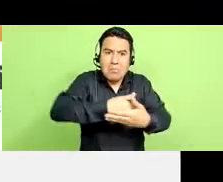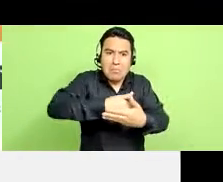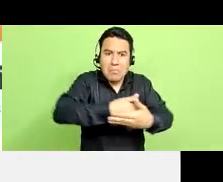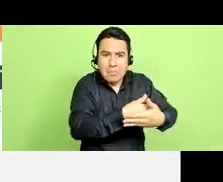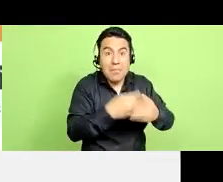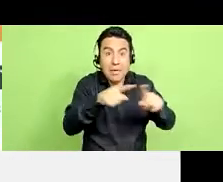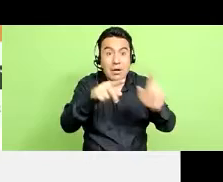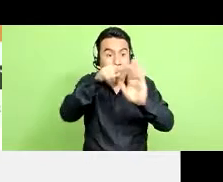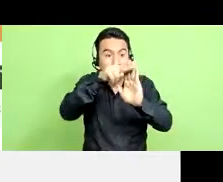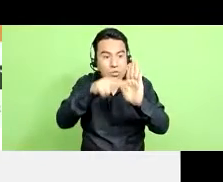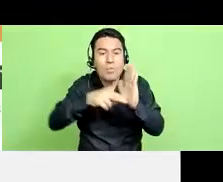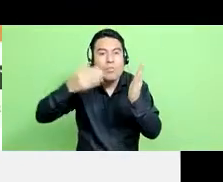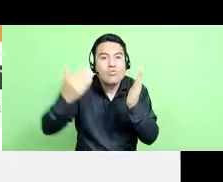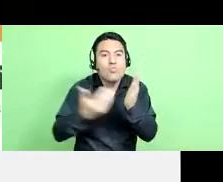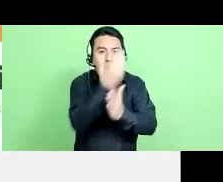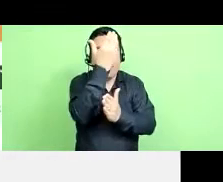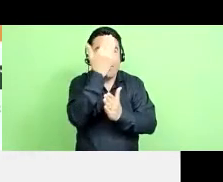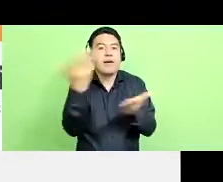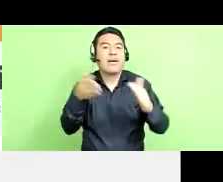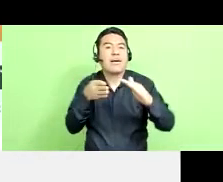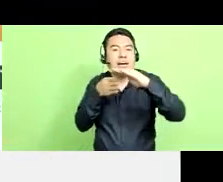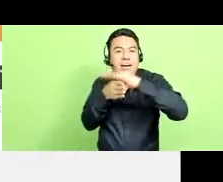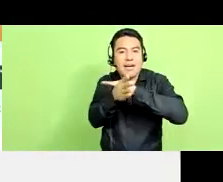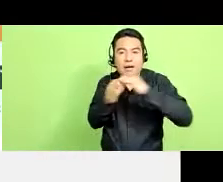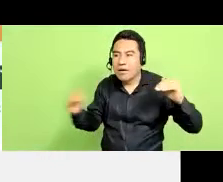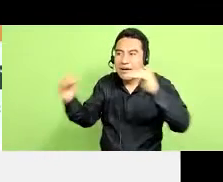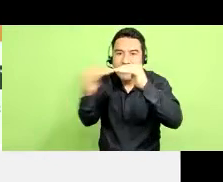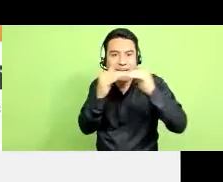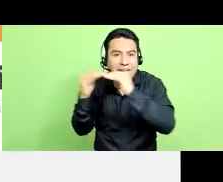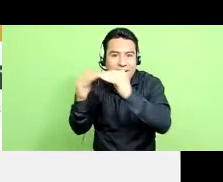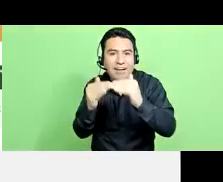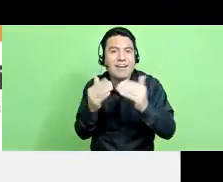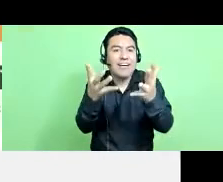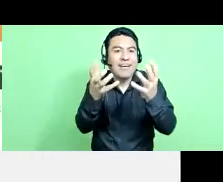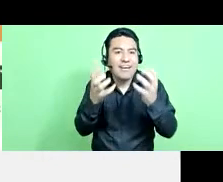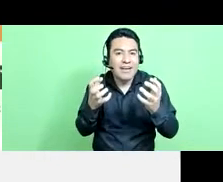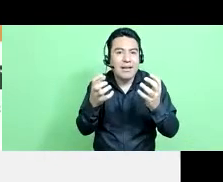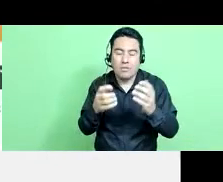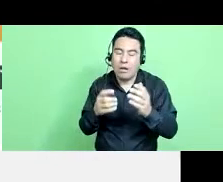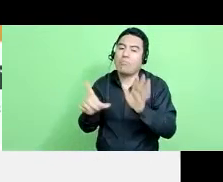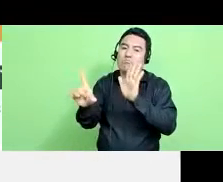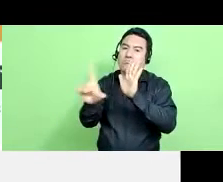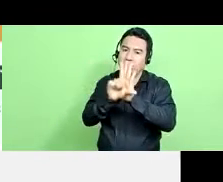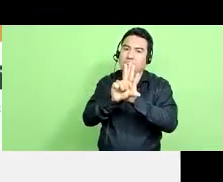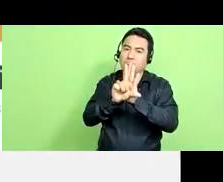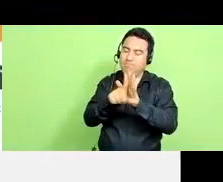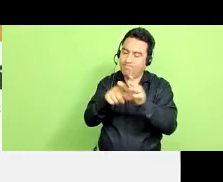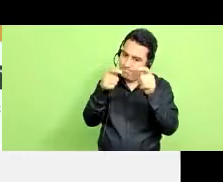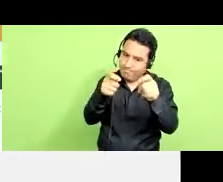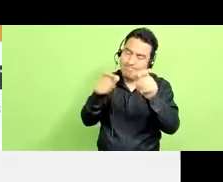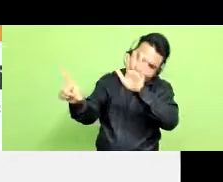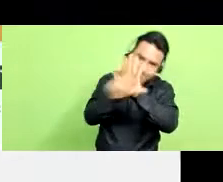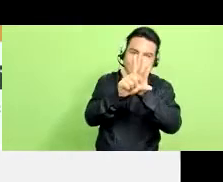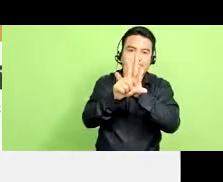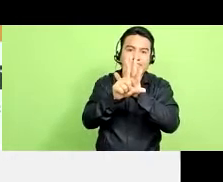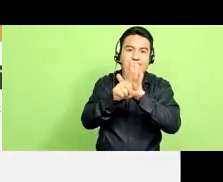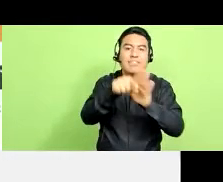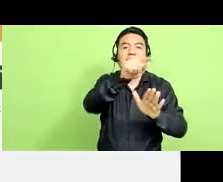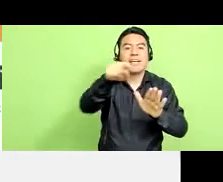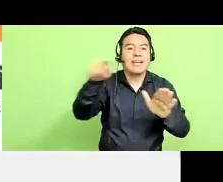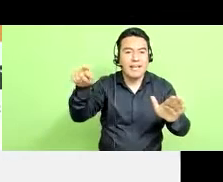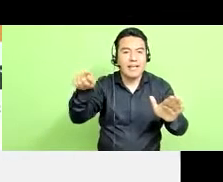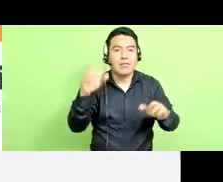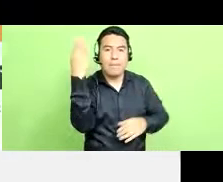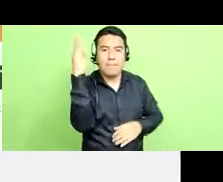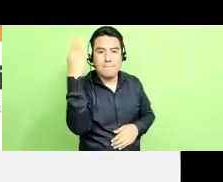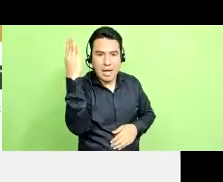norma al ser accesibilidad universal se está incorporando la obligatoriedad en las edificaciones y además